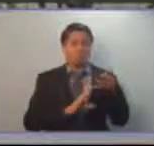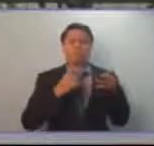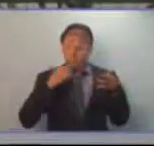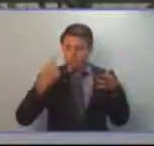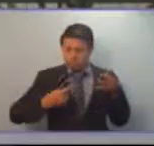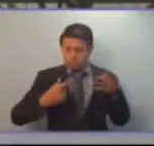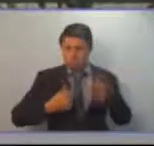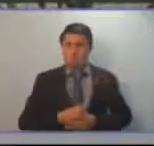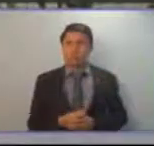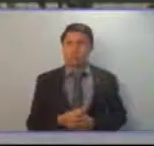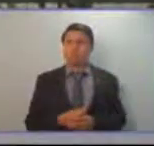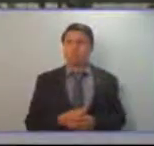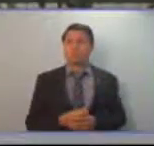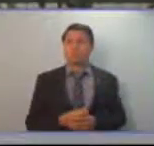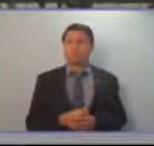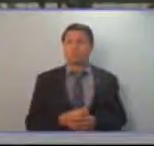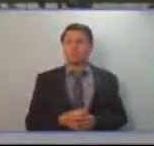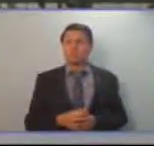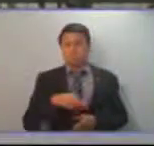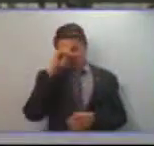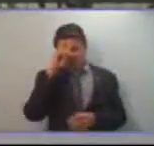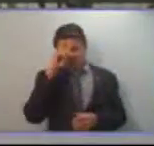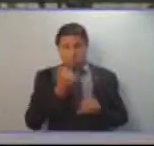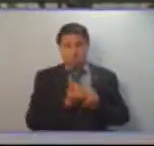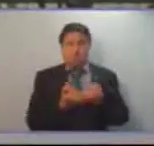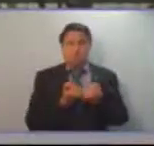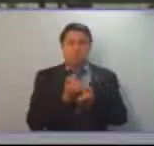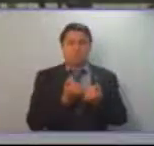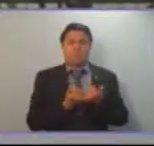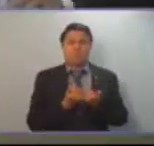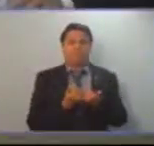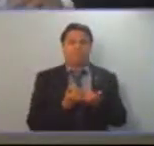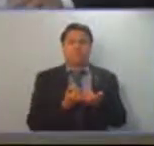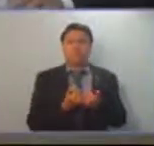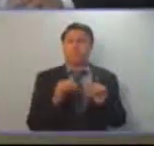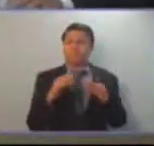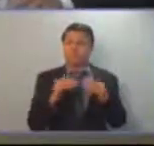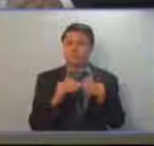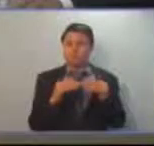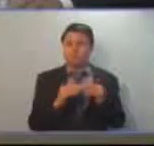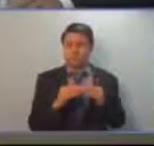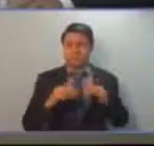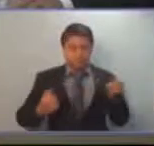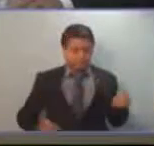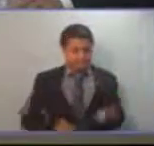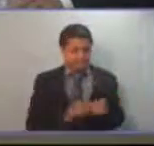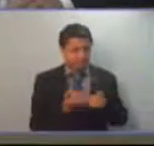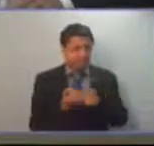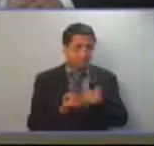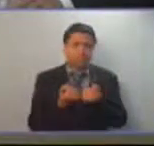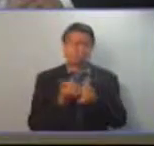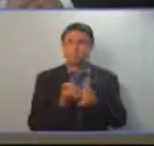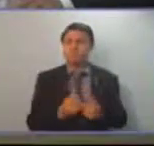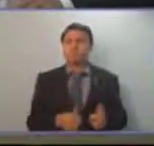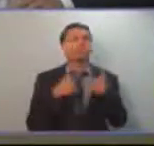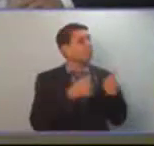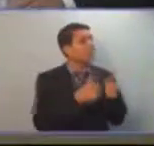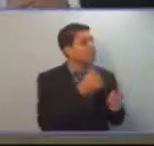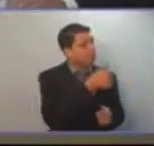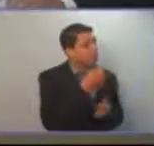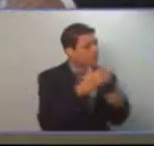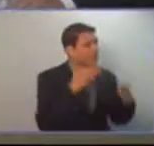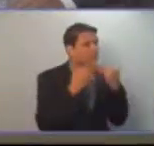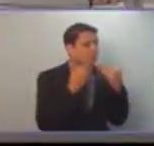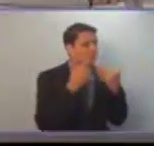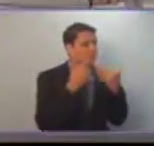manda, una función de contrapeso, pero también de colaboración. Excelente. Muy bien, tal como